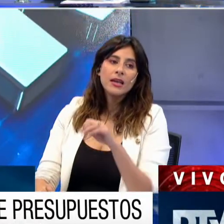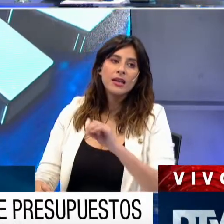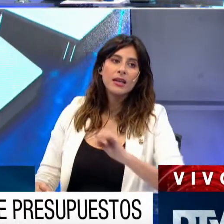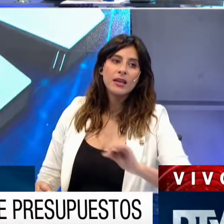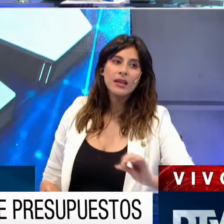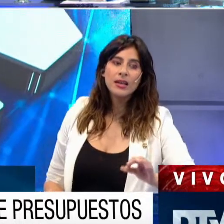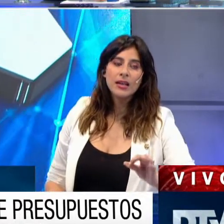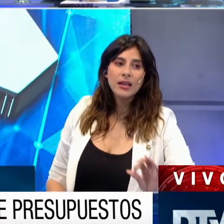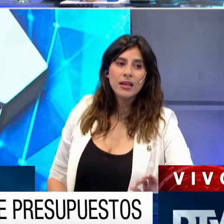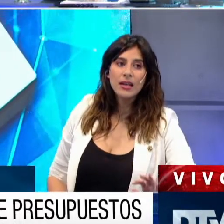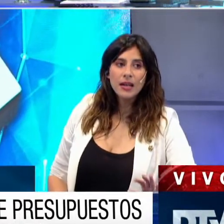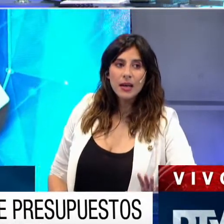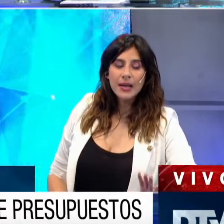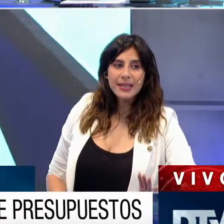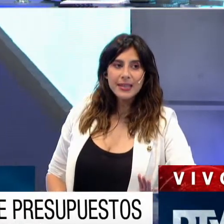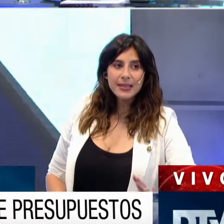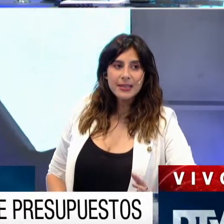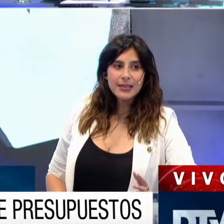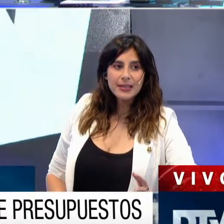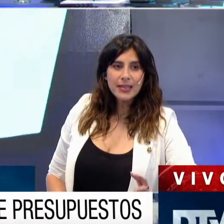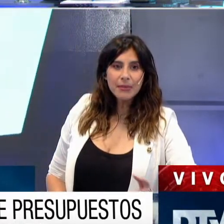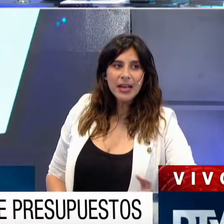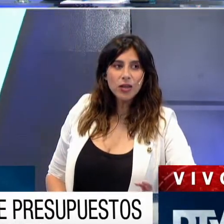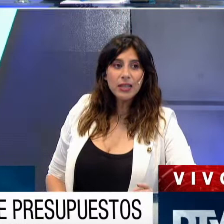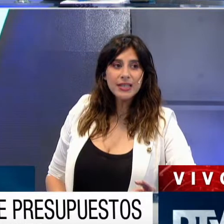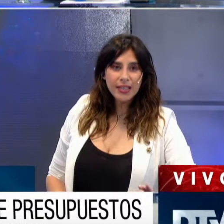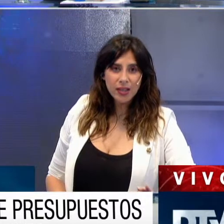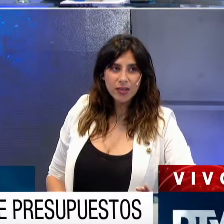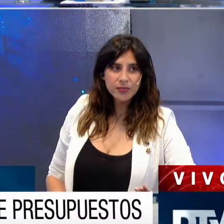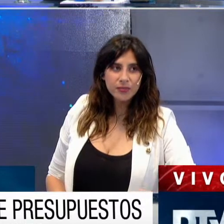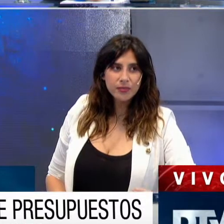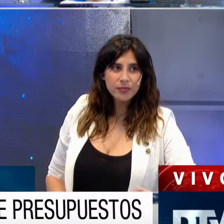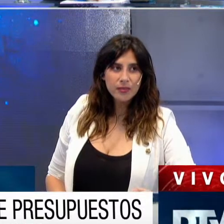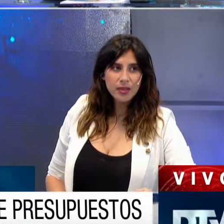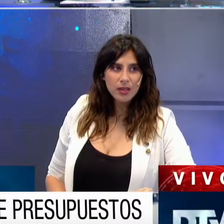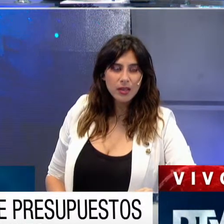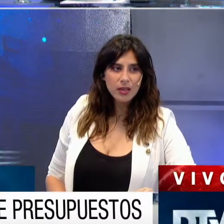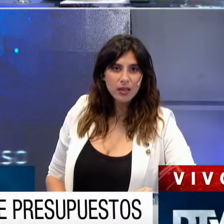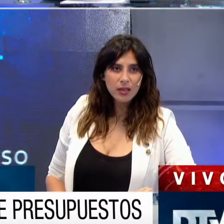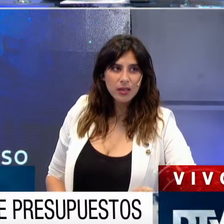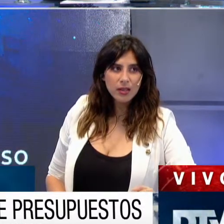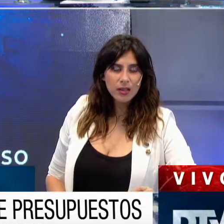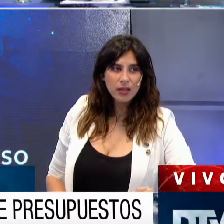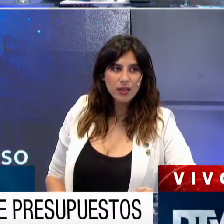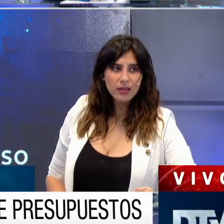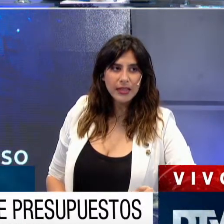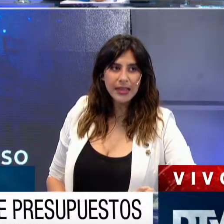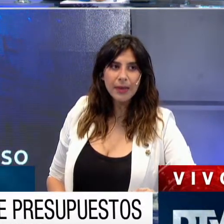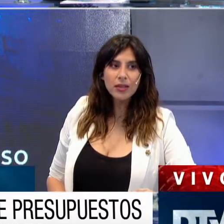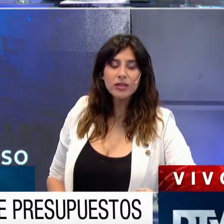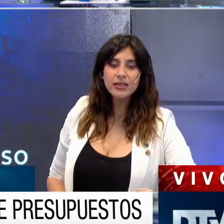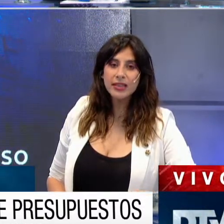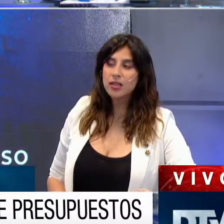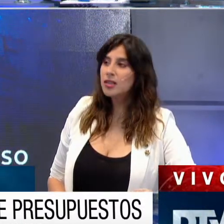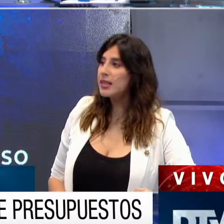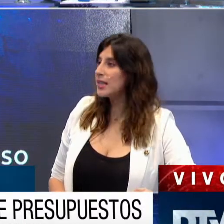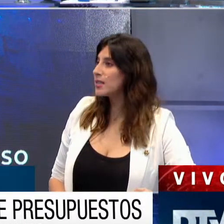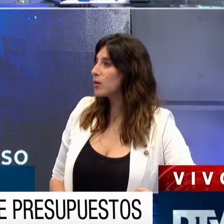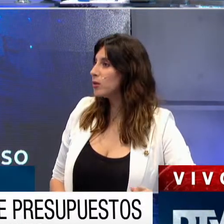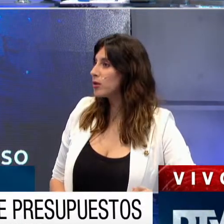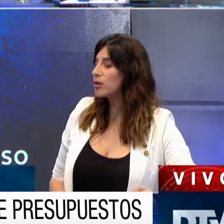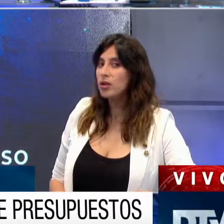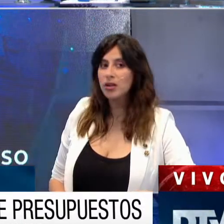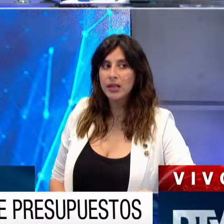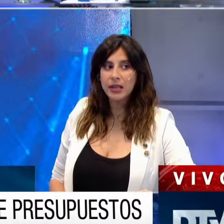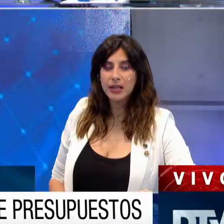tener presupuestos mínimos para la conservación del medio ambiente. Tema alcohol cero. Tres comisiones fuertes que tendremos hoy. Sí. El tema alcohol cero.